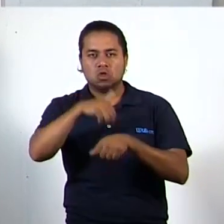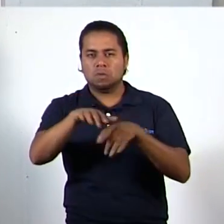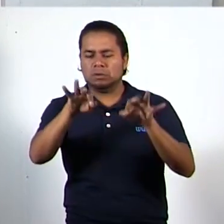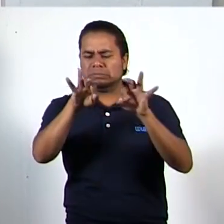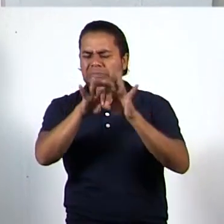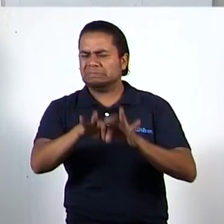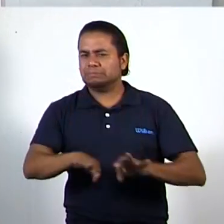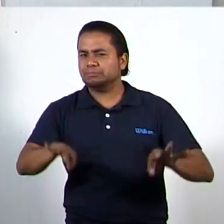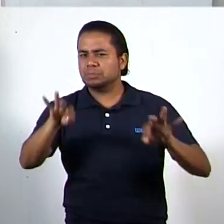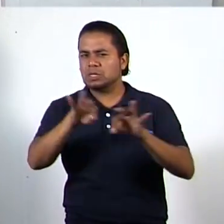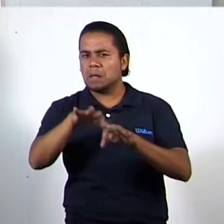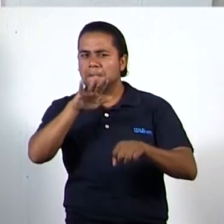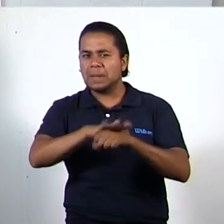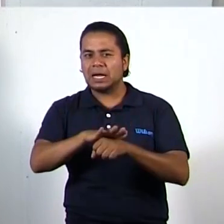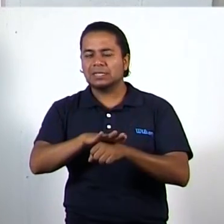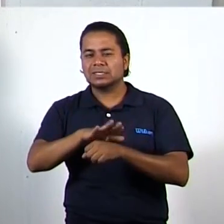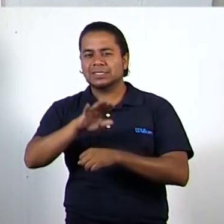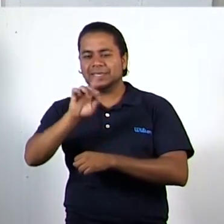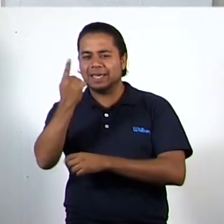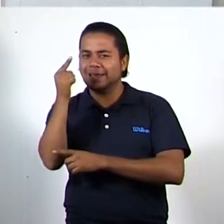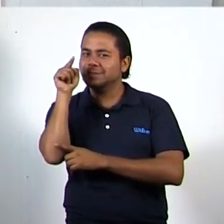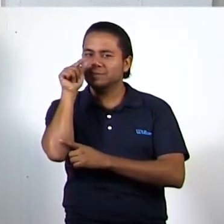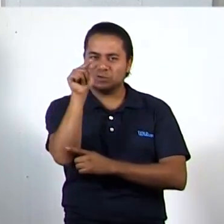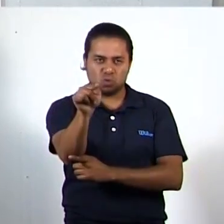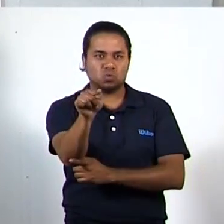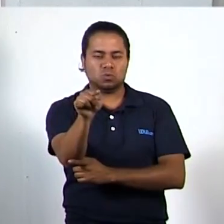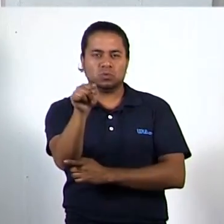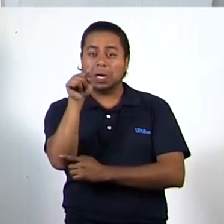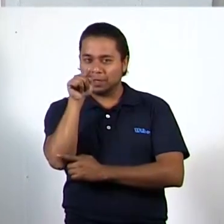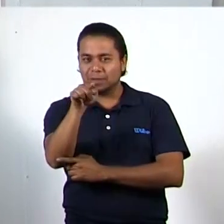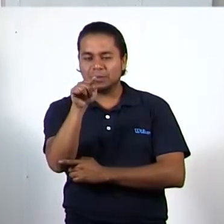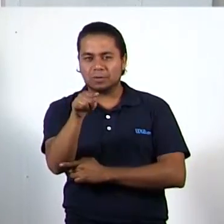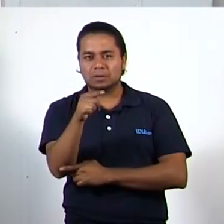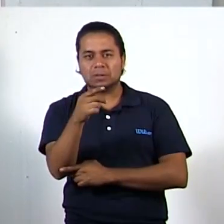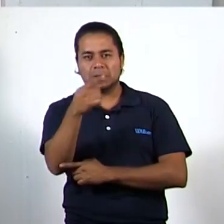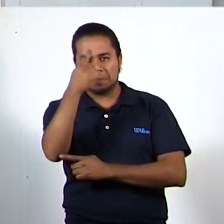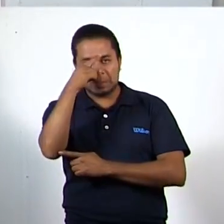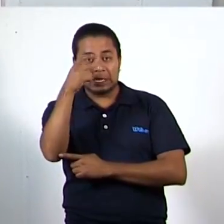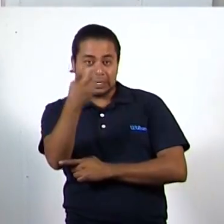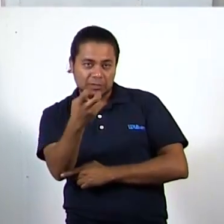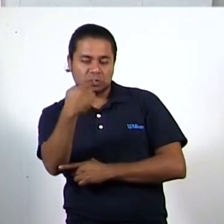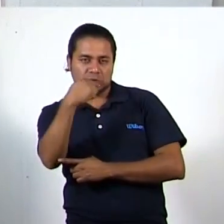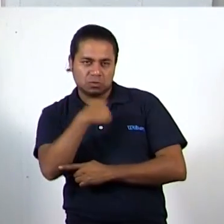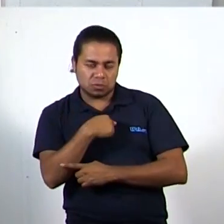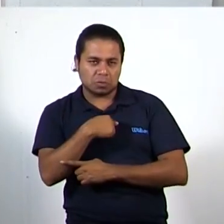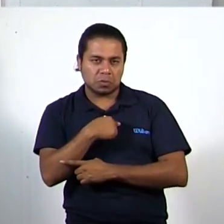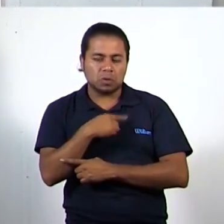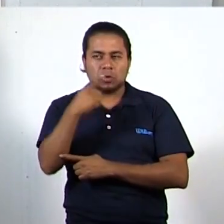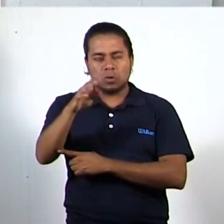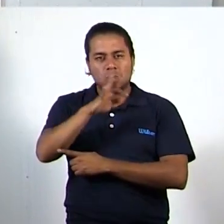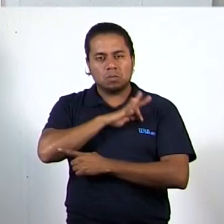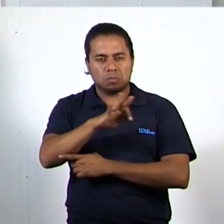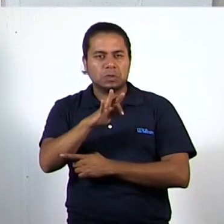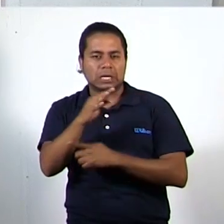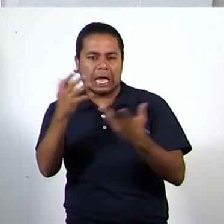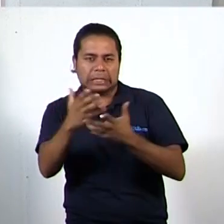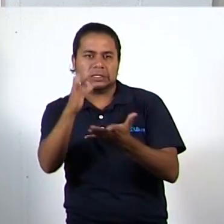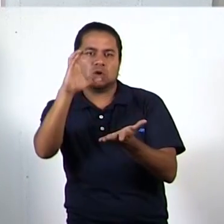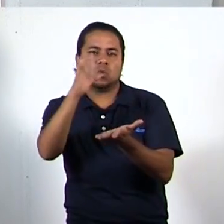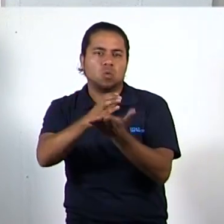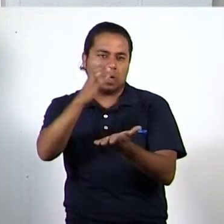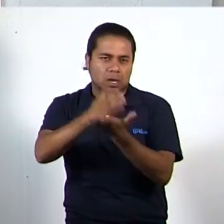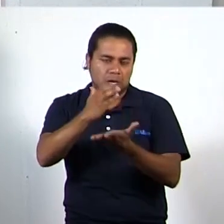importante eres tú. Y para ello, he ilustrado, y espero que tú lo puedas hacer en tu cuaderno